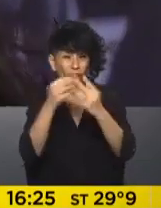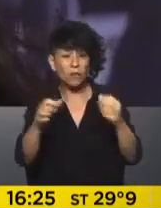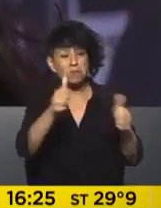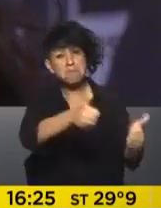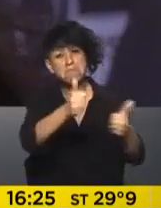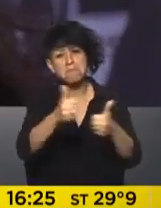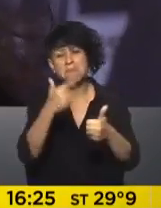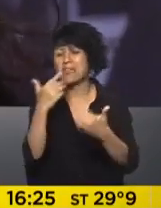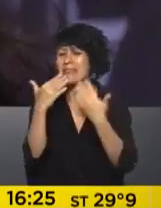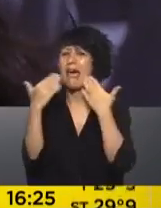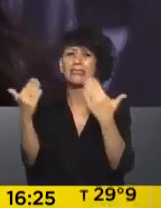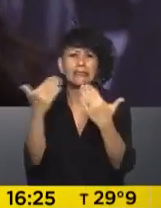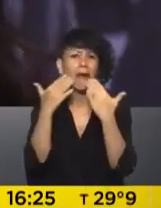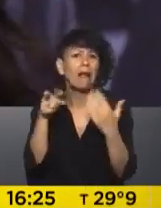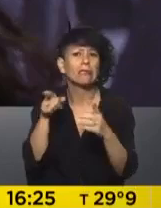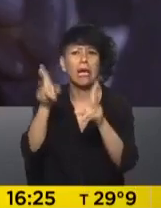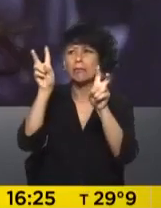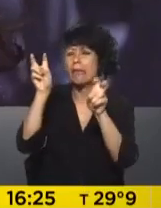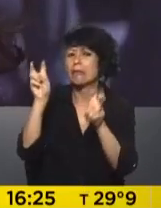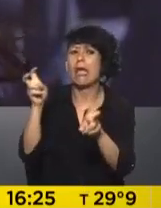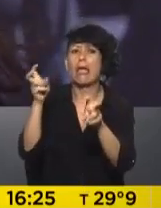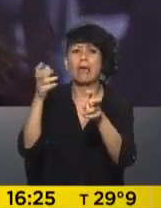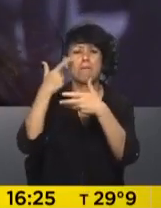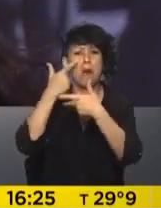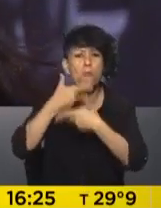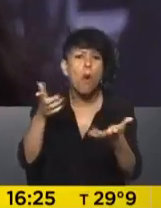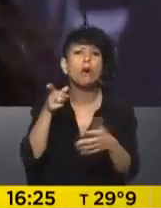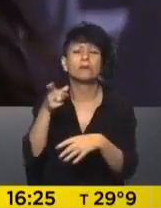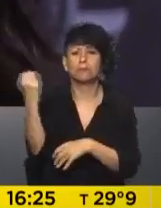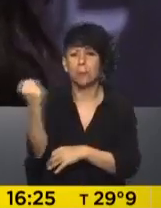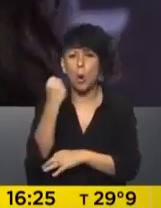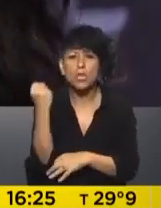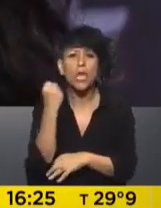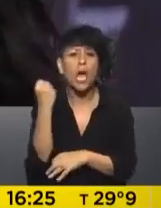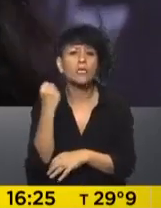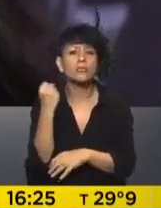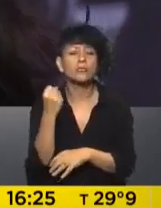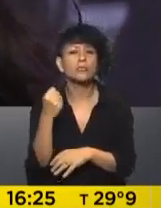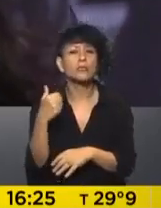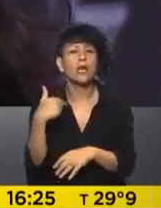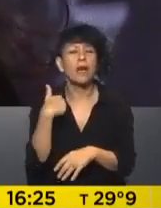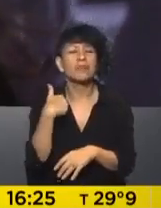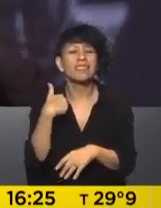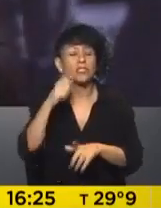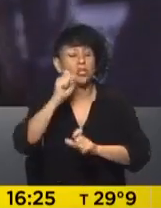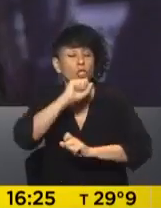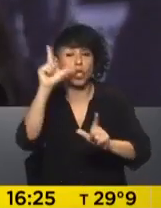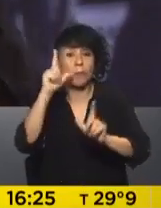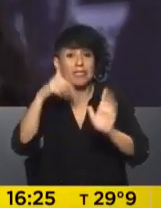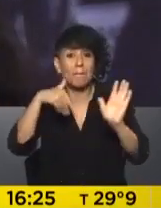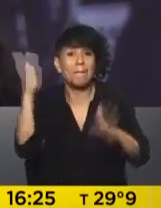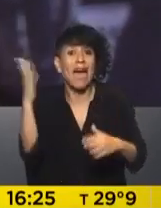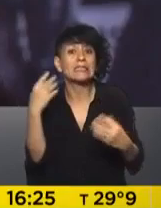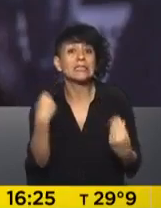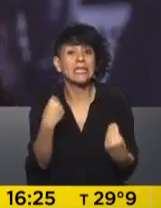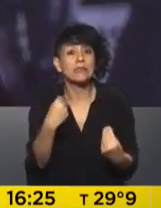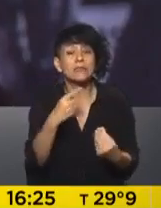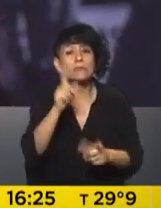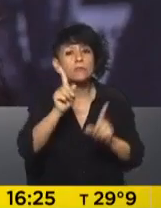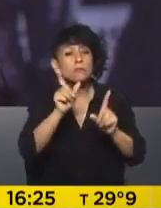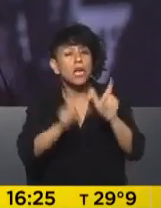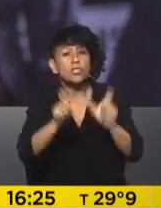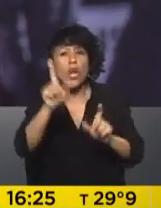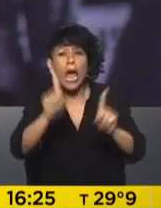dando lugar a esta, claro, temática tan importante. Claro. Creo que lo que más me sorprendió como reacción es que algunas